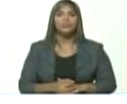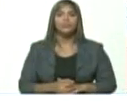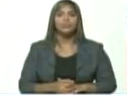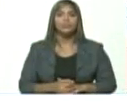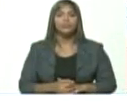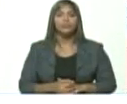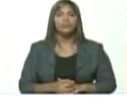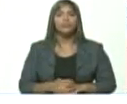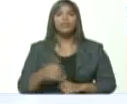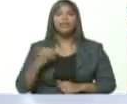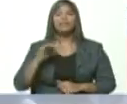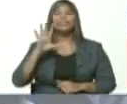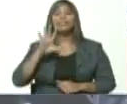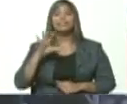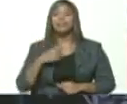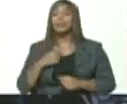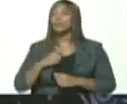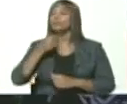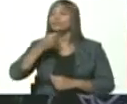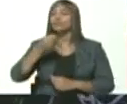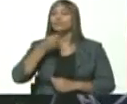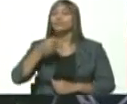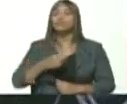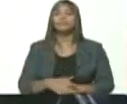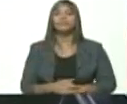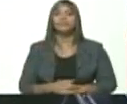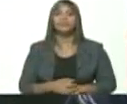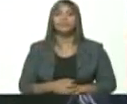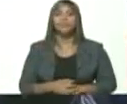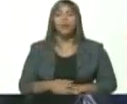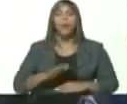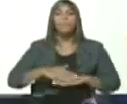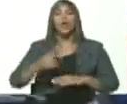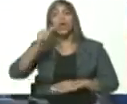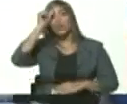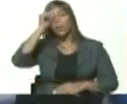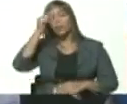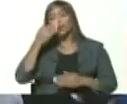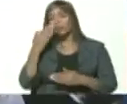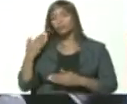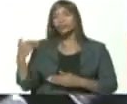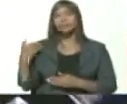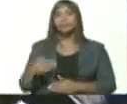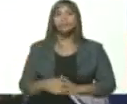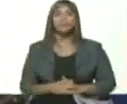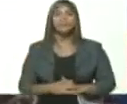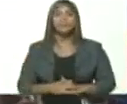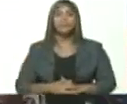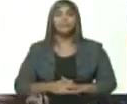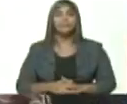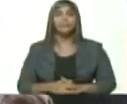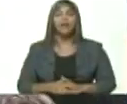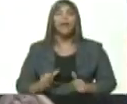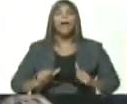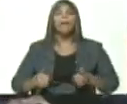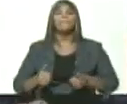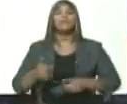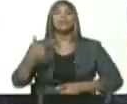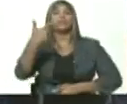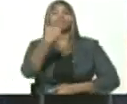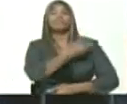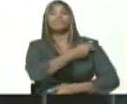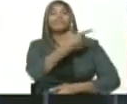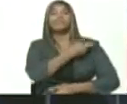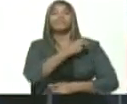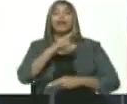como 5 pases. Porque el domingo pasado arrancó las jornadas de vacunación para